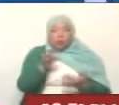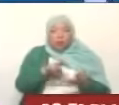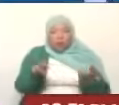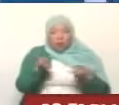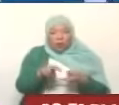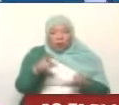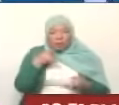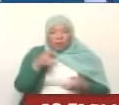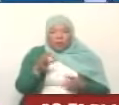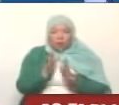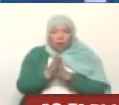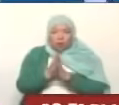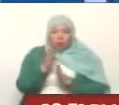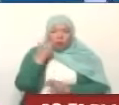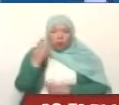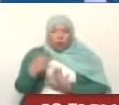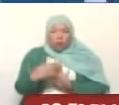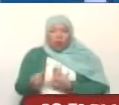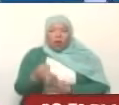escribe.